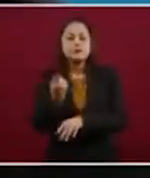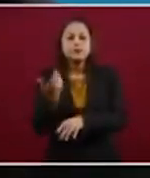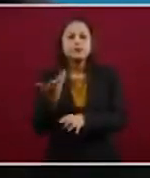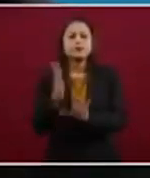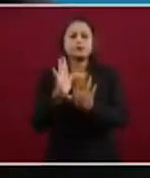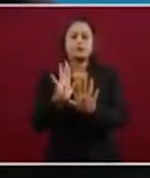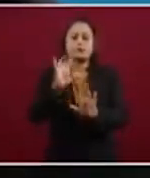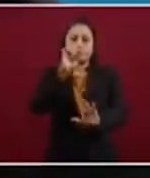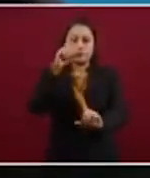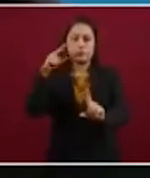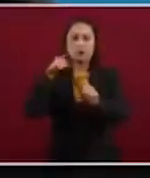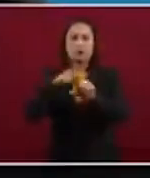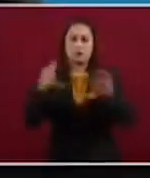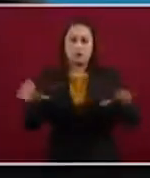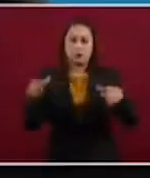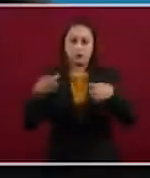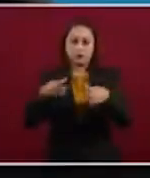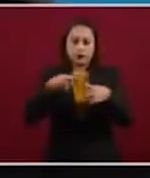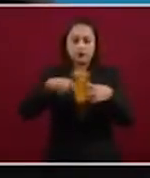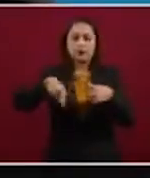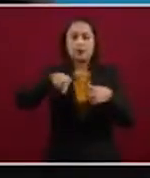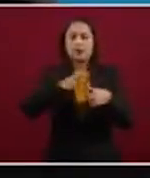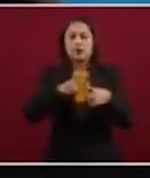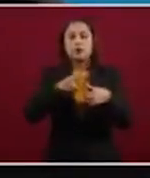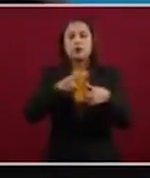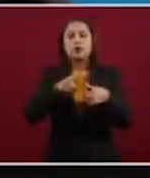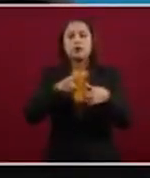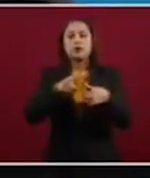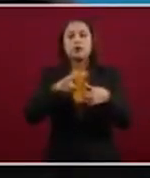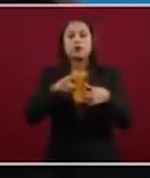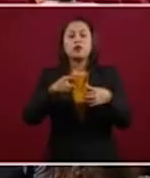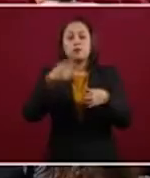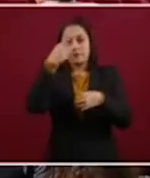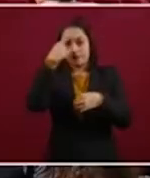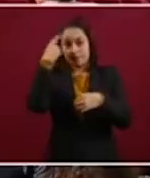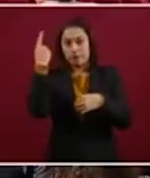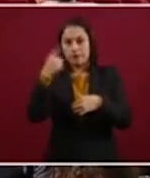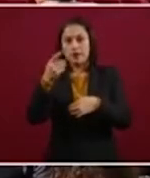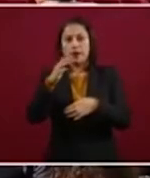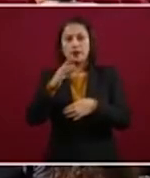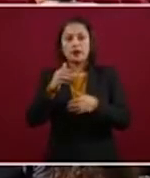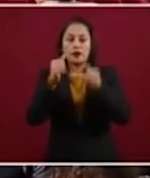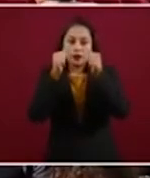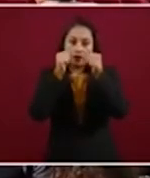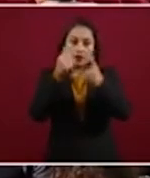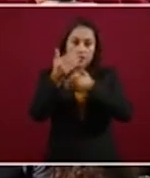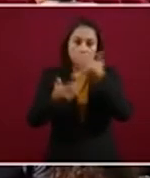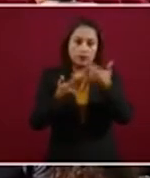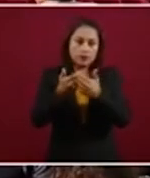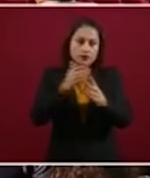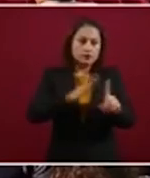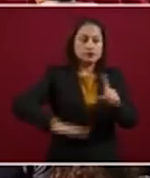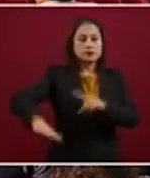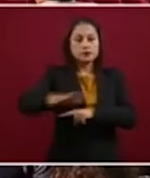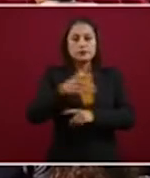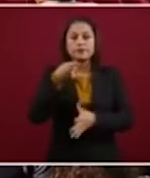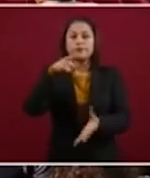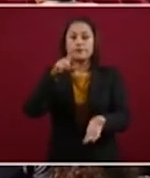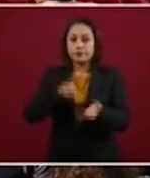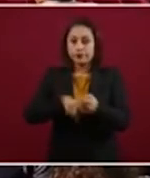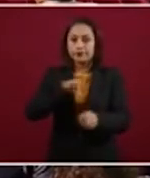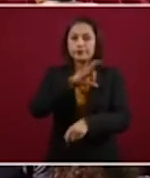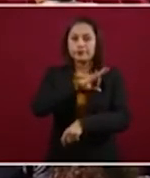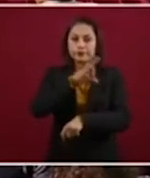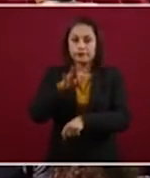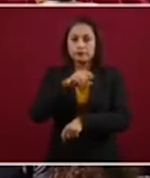de primer nivel de atención es decir las unidades comunitarias podamos tener capacidades para identificar tener un diagnóstico